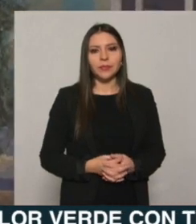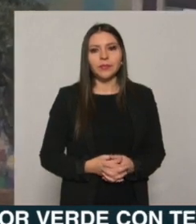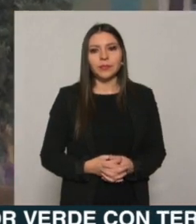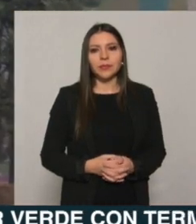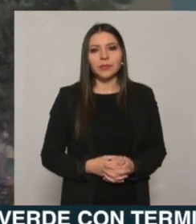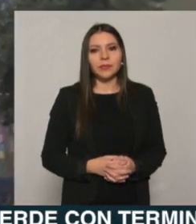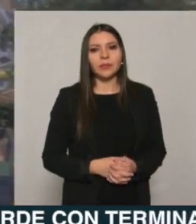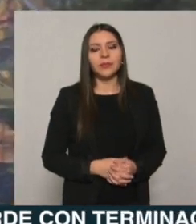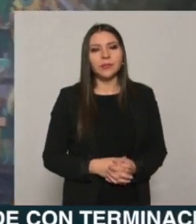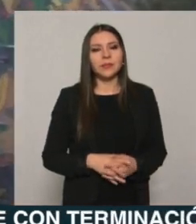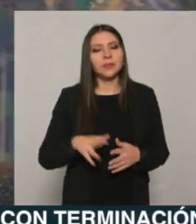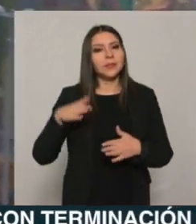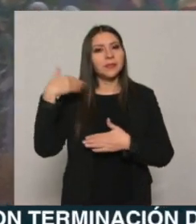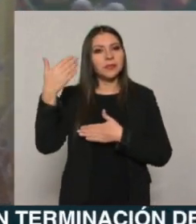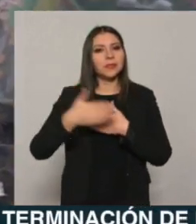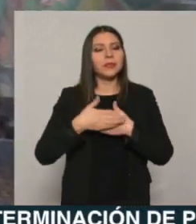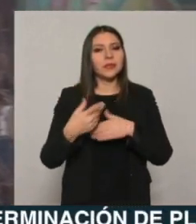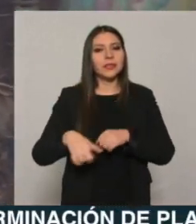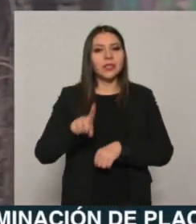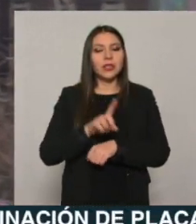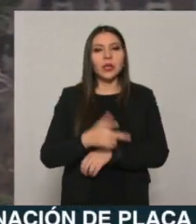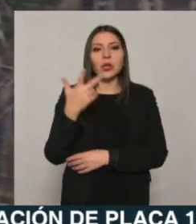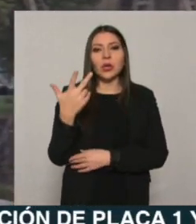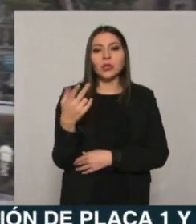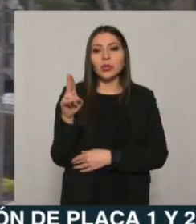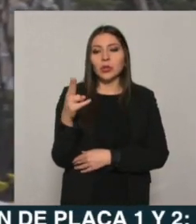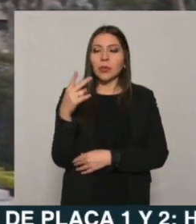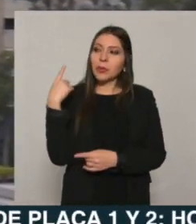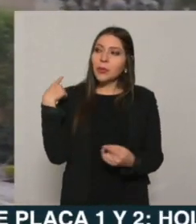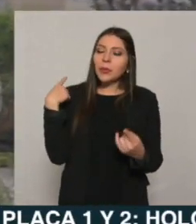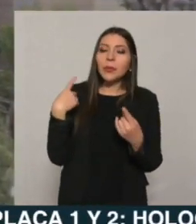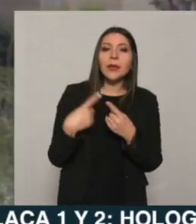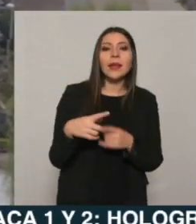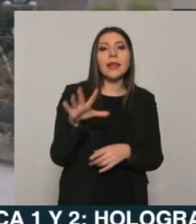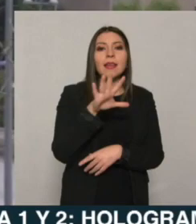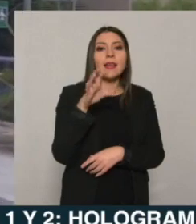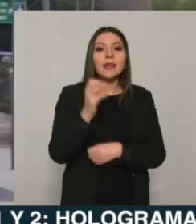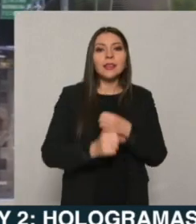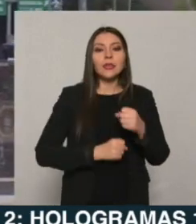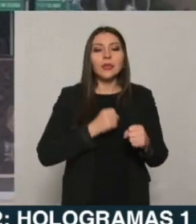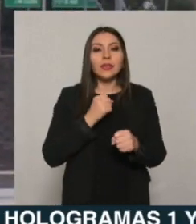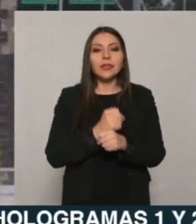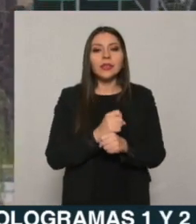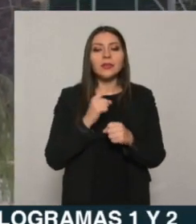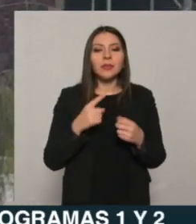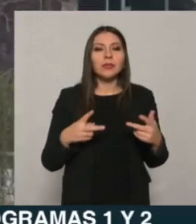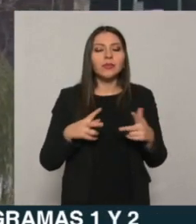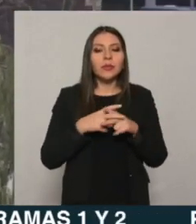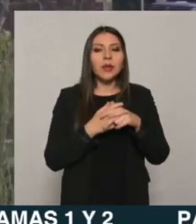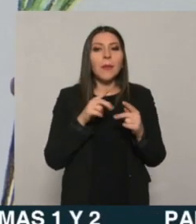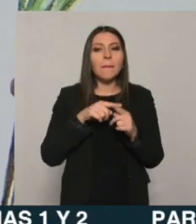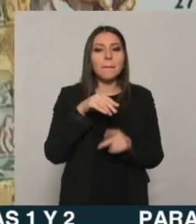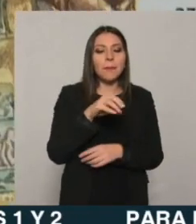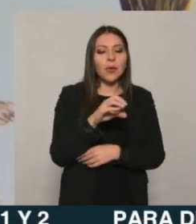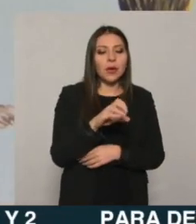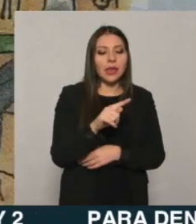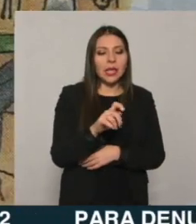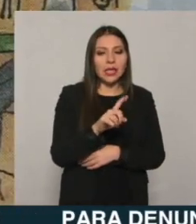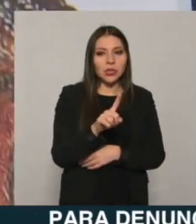El próximo 8 de noviembre se conmemoran 500 años del encuentro entre Moctezuma y Hernán Cortés.